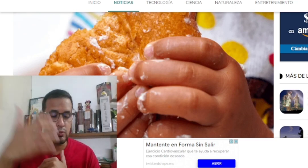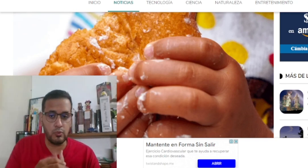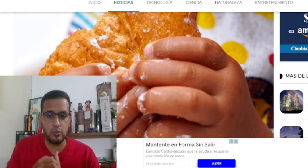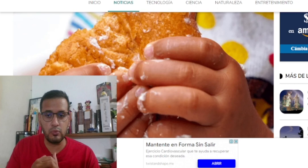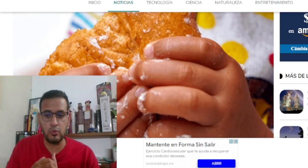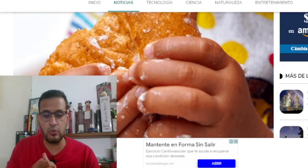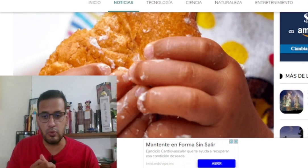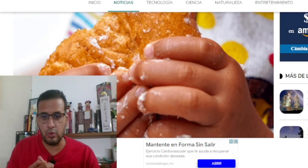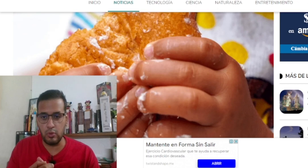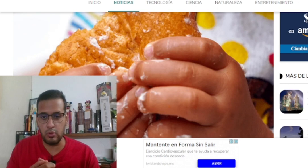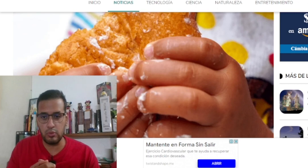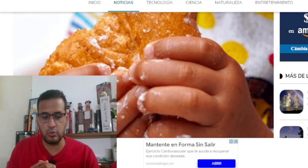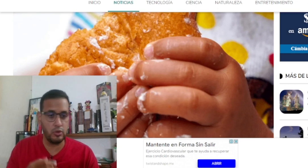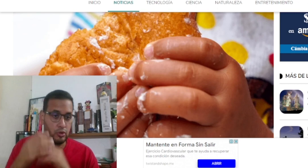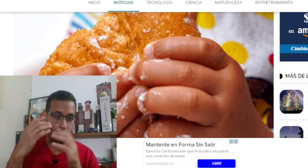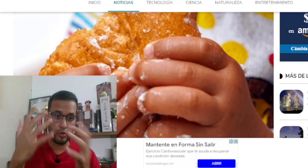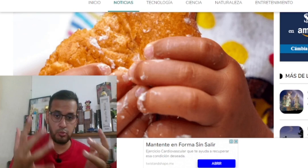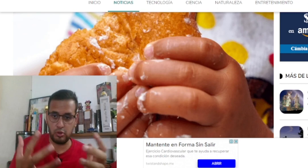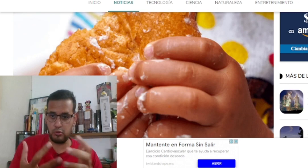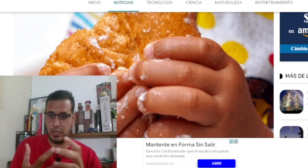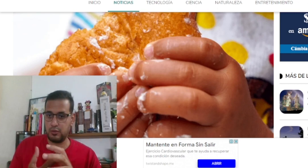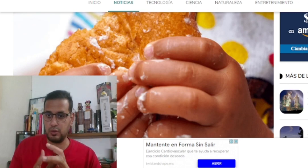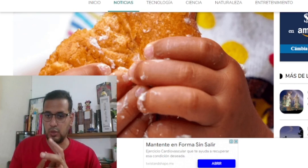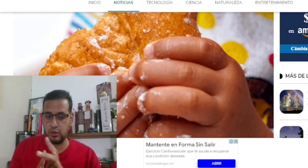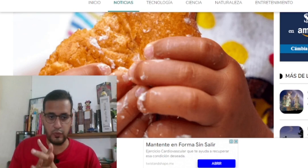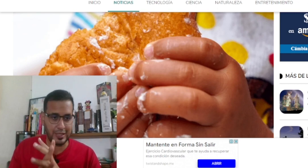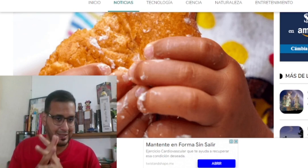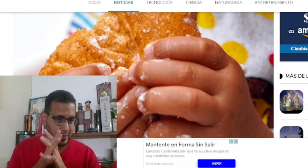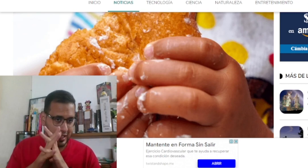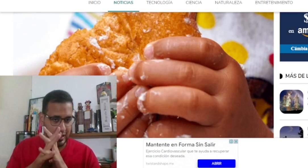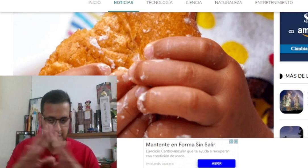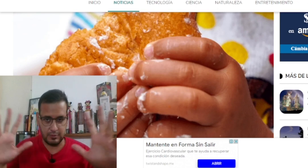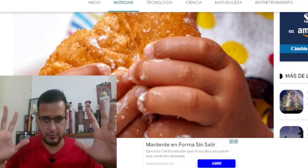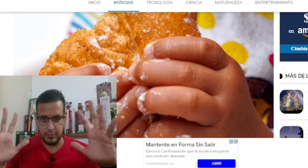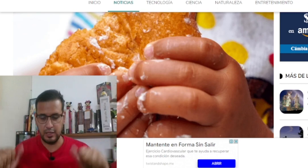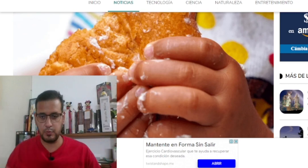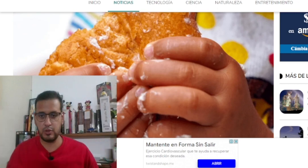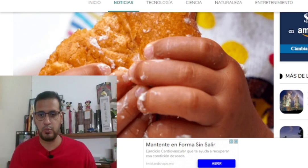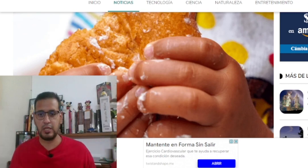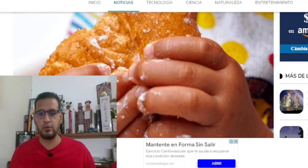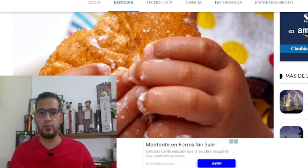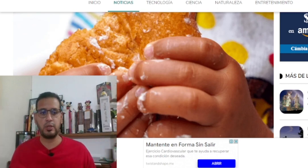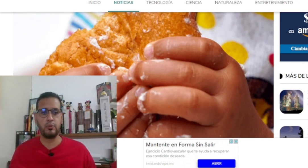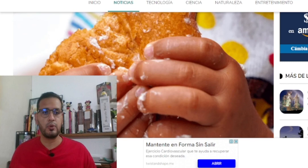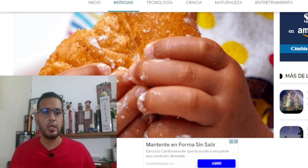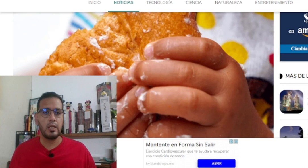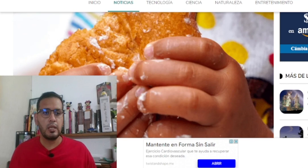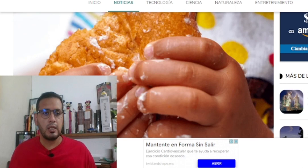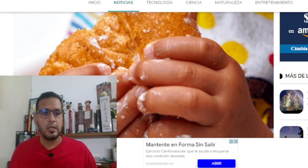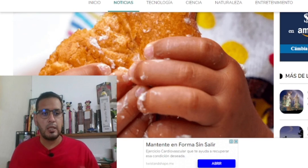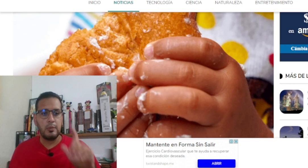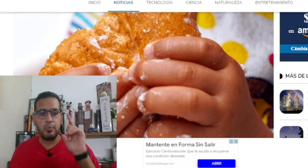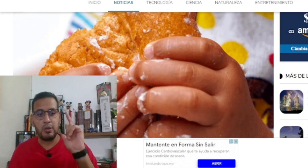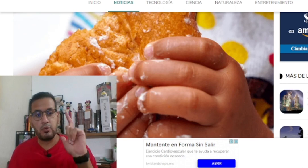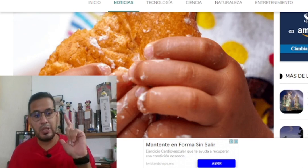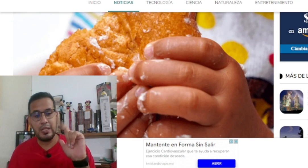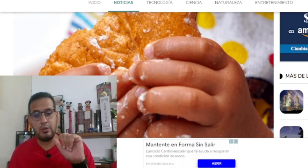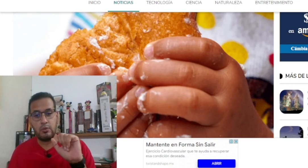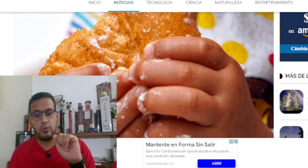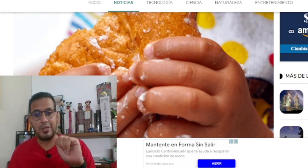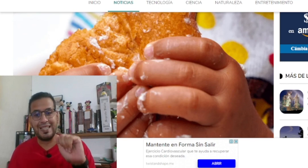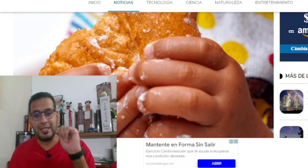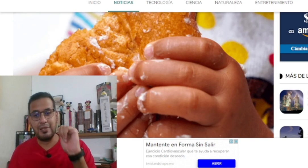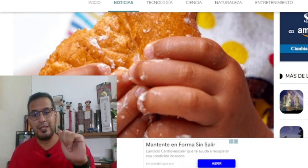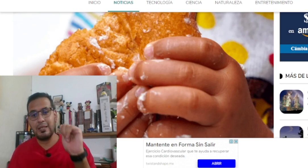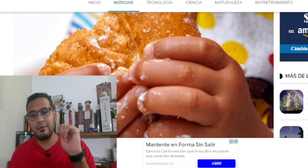No hay un control, no culpo a los maestros de educación física para nada, mis respetos para todos ellos, pero sí